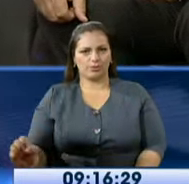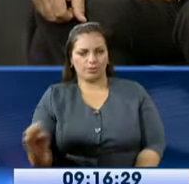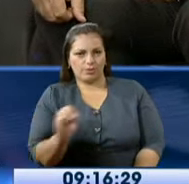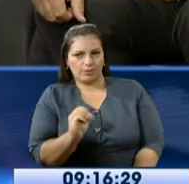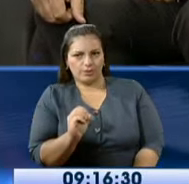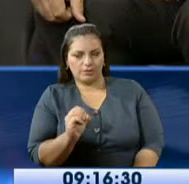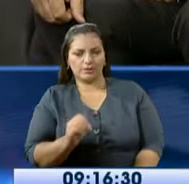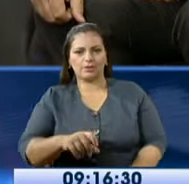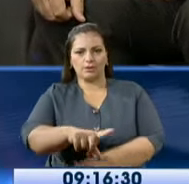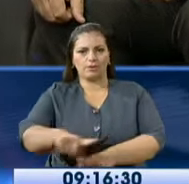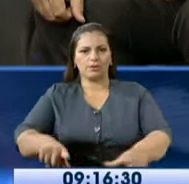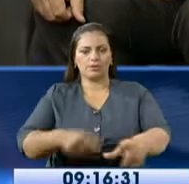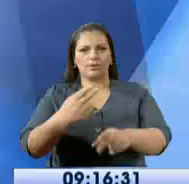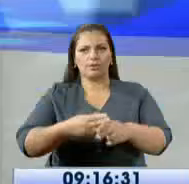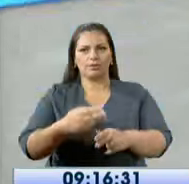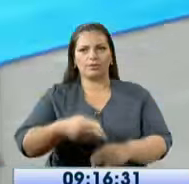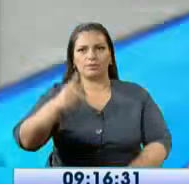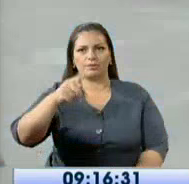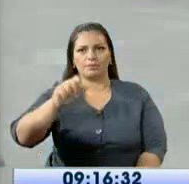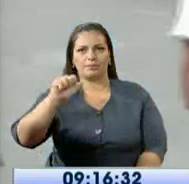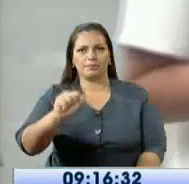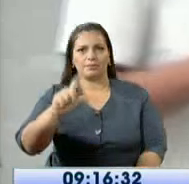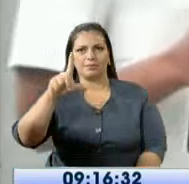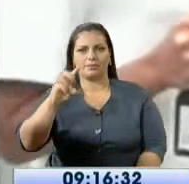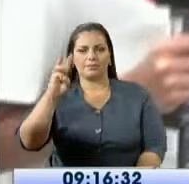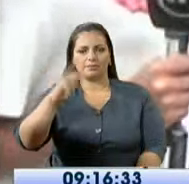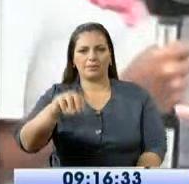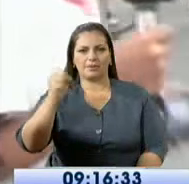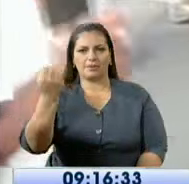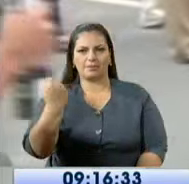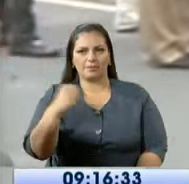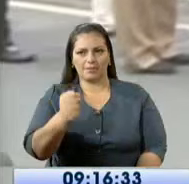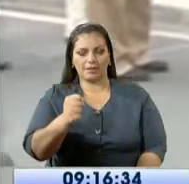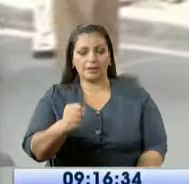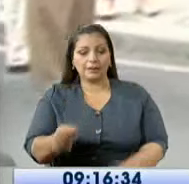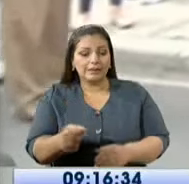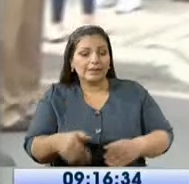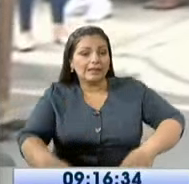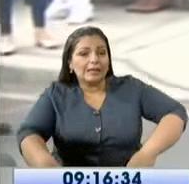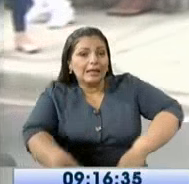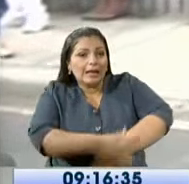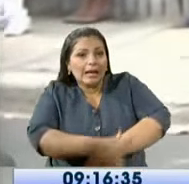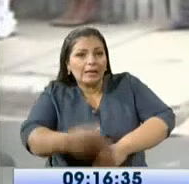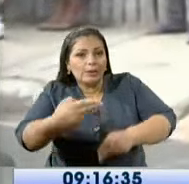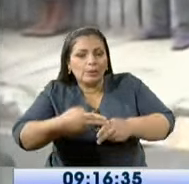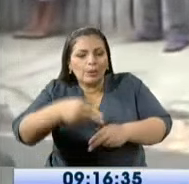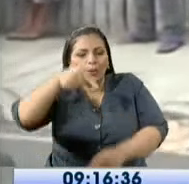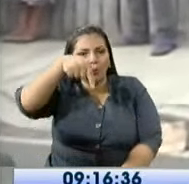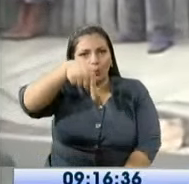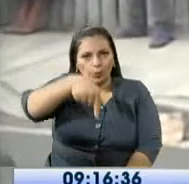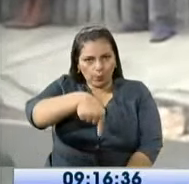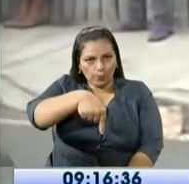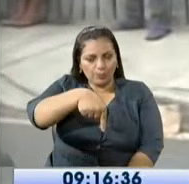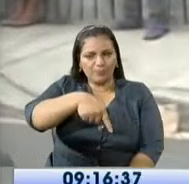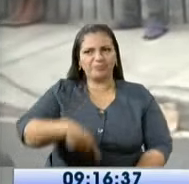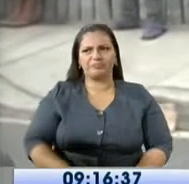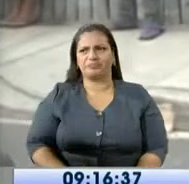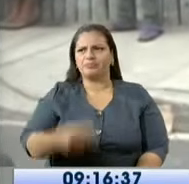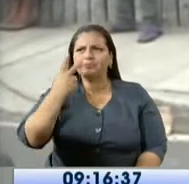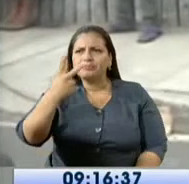Las Palmas. Exactamente, este es el tercer callejón Q. Y lo que estamos viendo es un terreno no